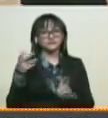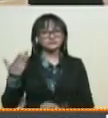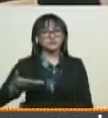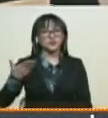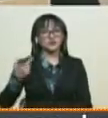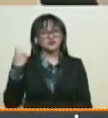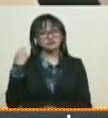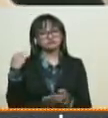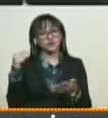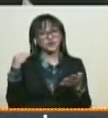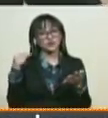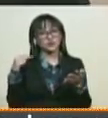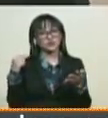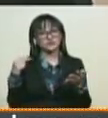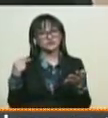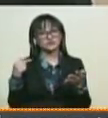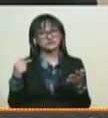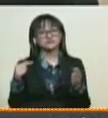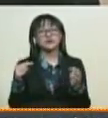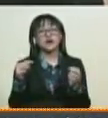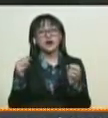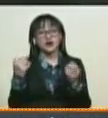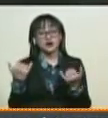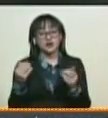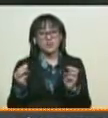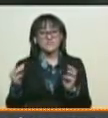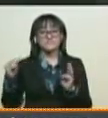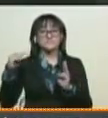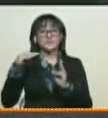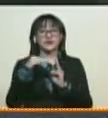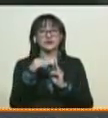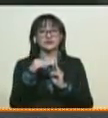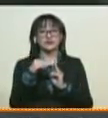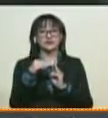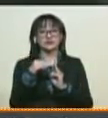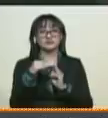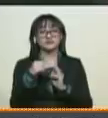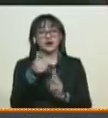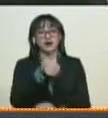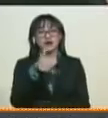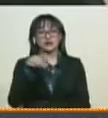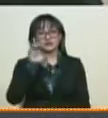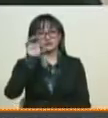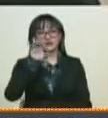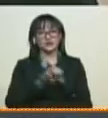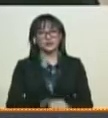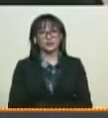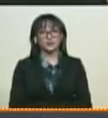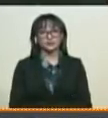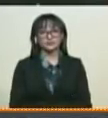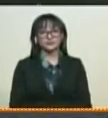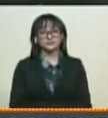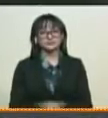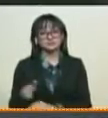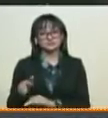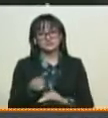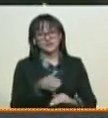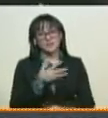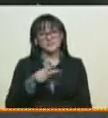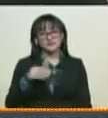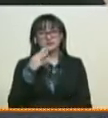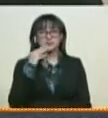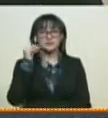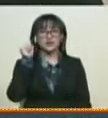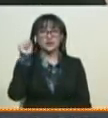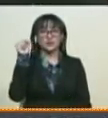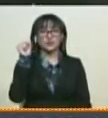estuvimos revisando. Además, establecer la meta por Estado. Por otro lado, el presidente Nicolás